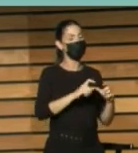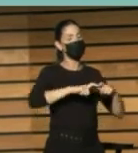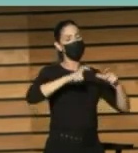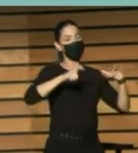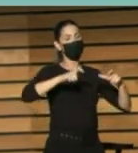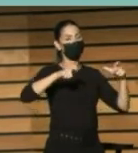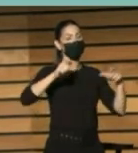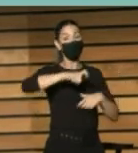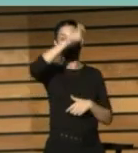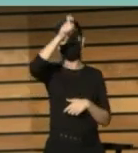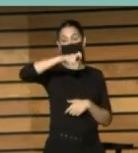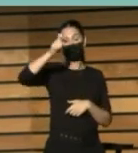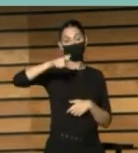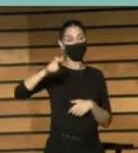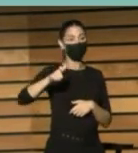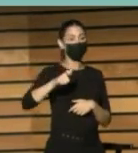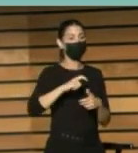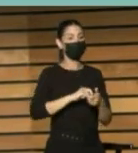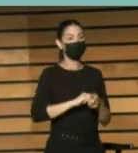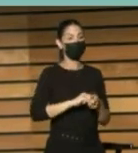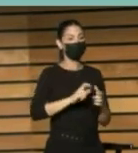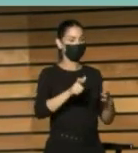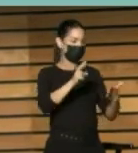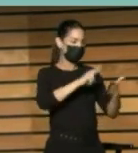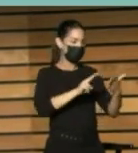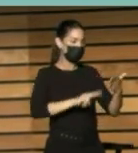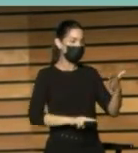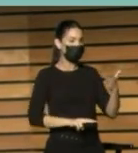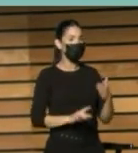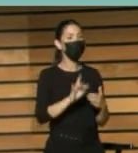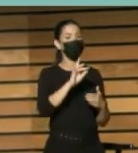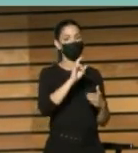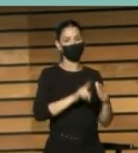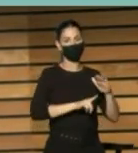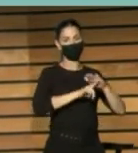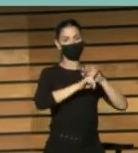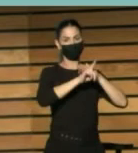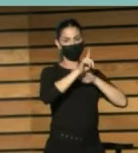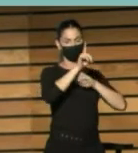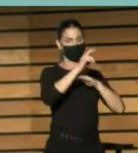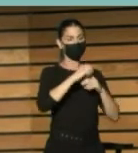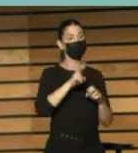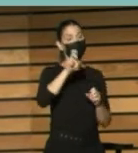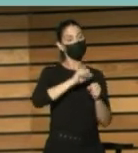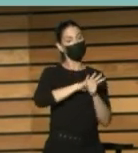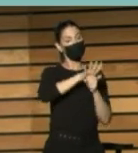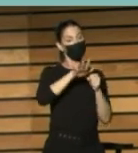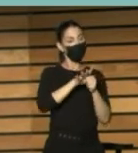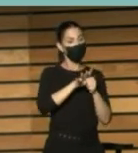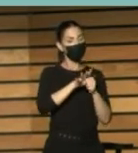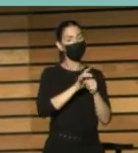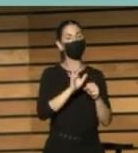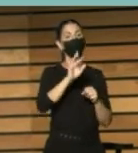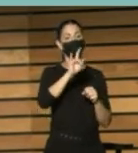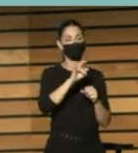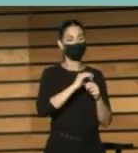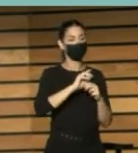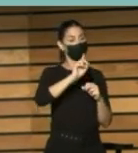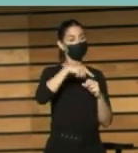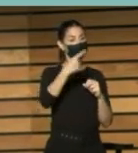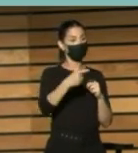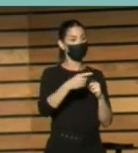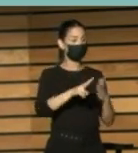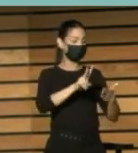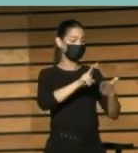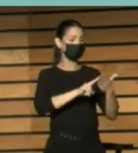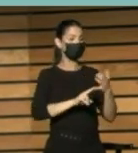lectores y de horas de lectura ha sido excepcional durante la pandemia, como vosotros y vosotras sabéis mejor que